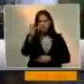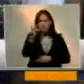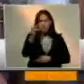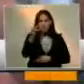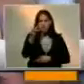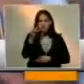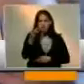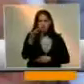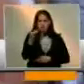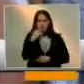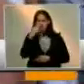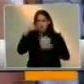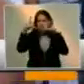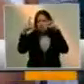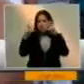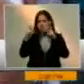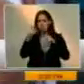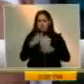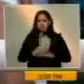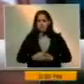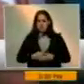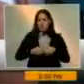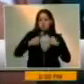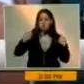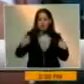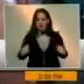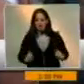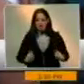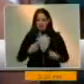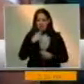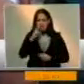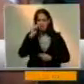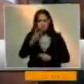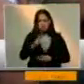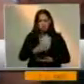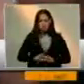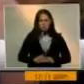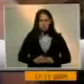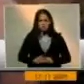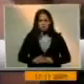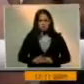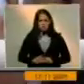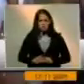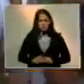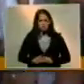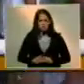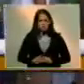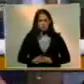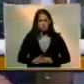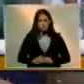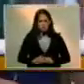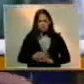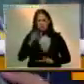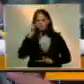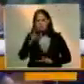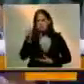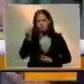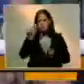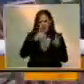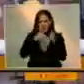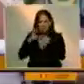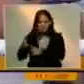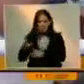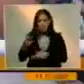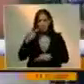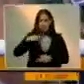denuncia, tómame la foto, me dijo. Se quitó hasta el chaleco y todo. Aquí yo lo tengo. Y sí voy ahí porque yo vi cuando le dispararon. Mira, él iba